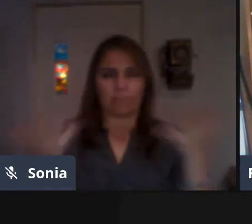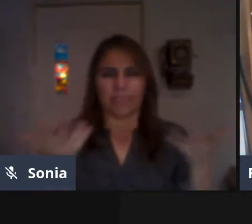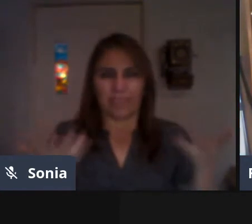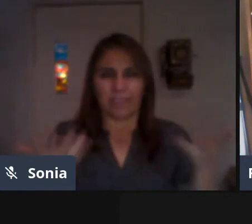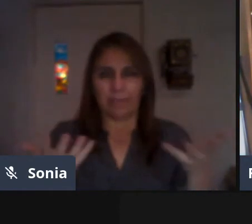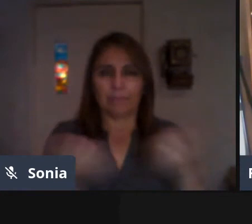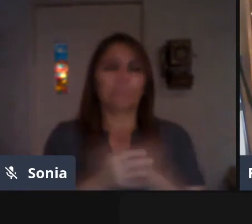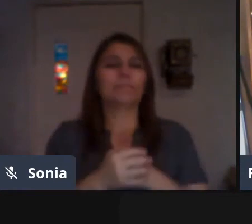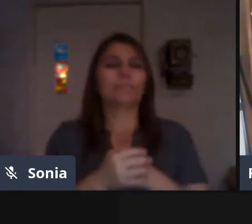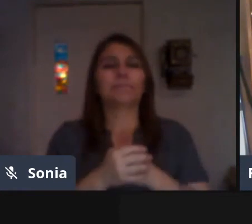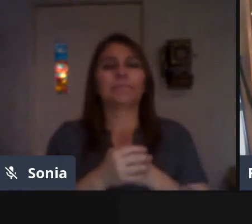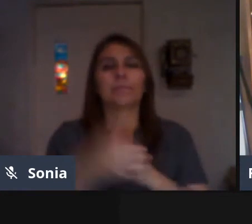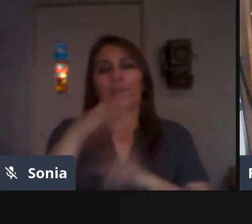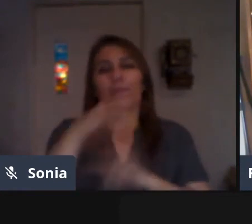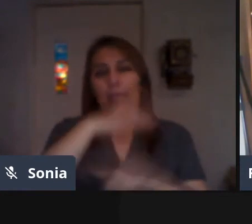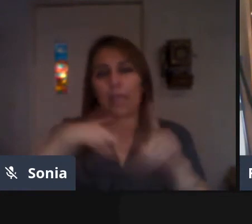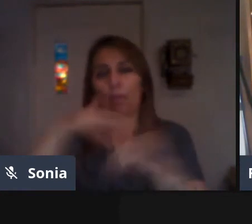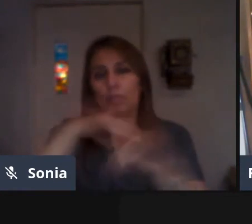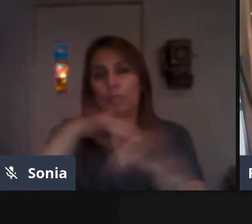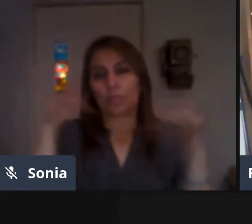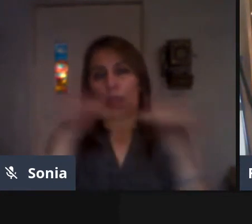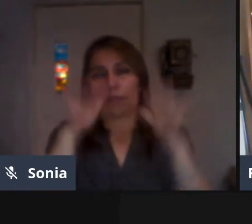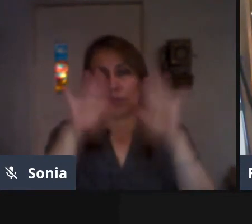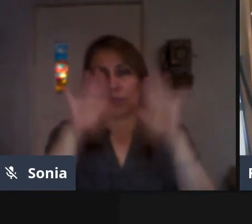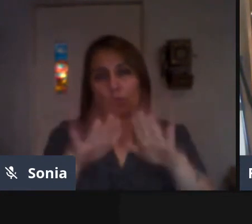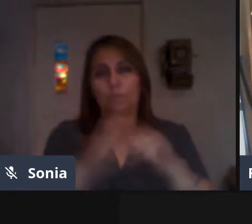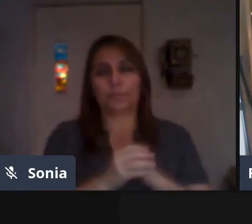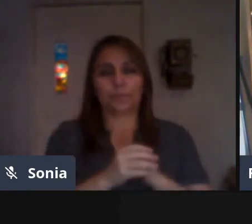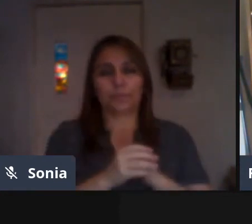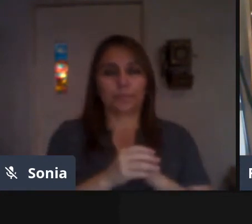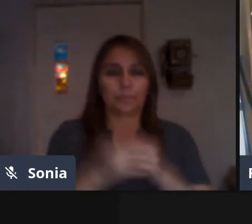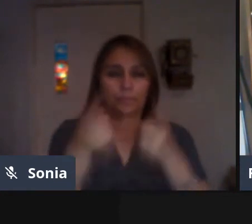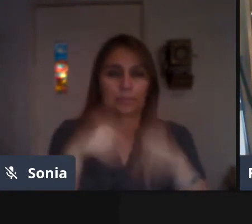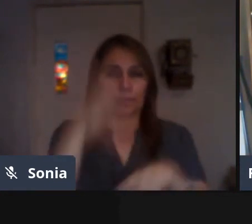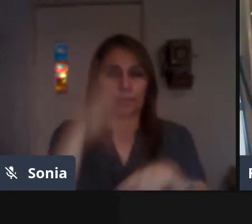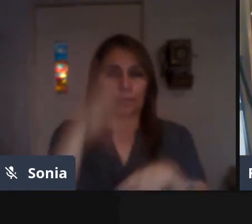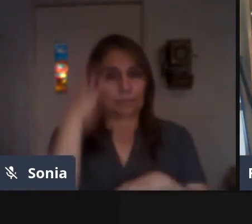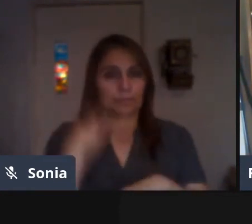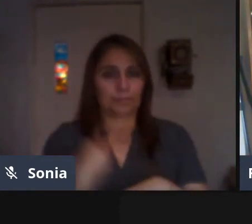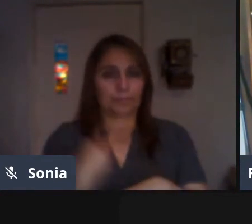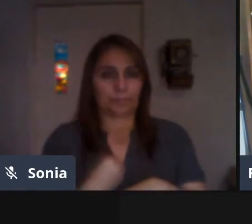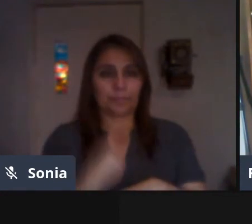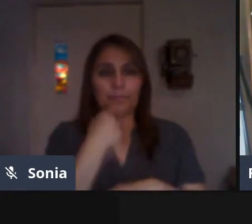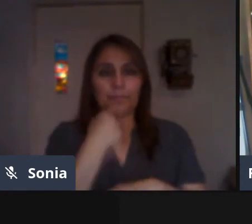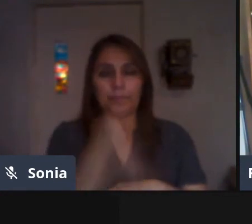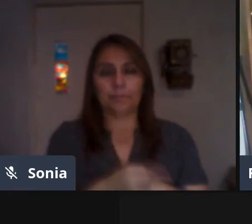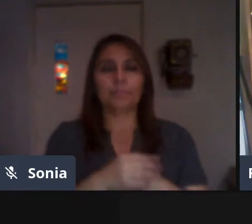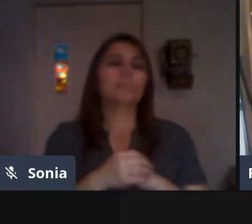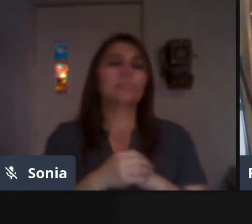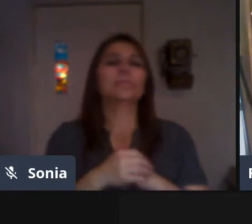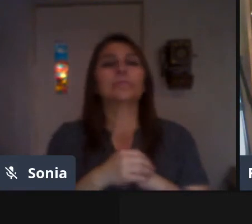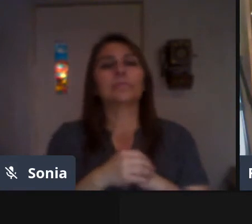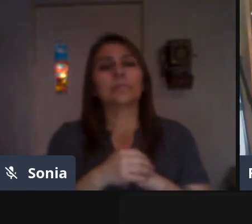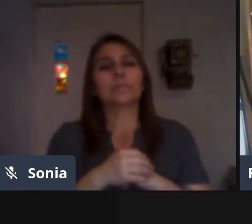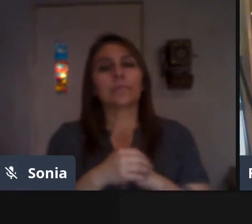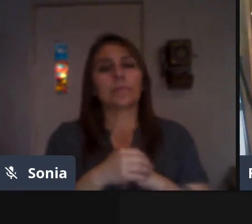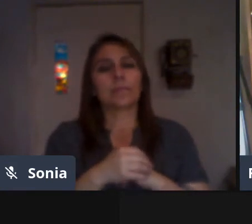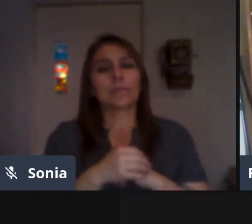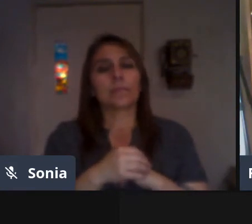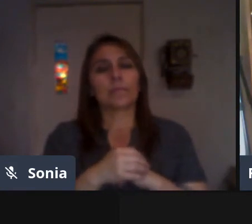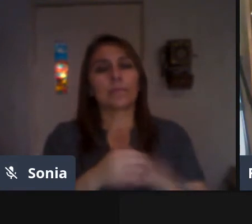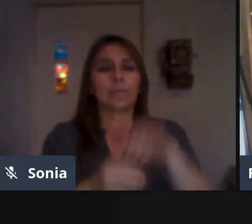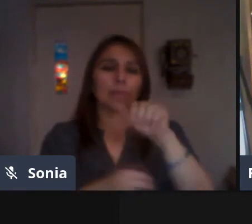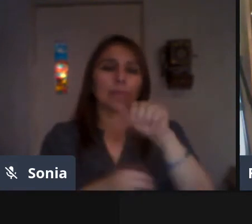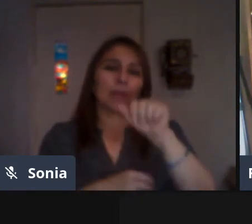sí si digamos acá por acá en uno de los comentarios nos dice álvaro si actuar